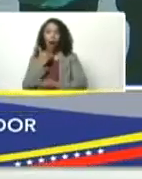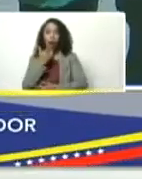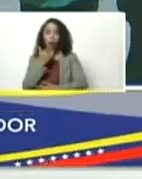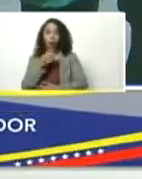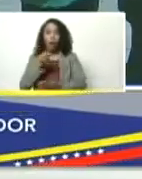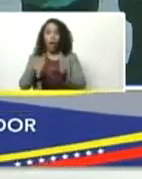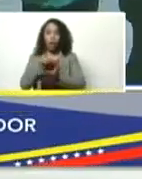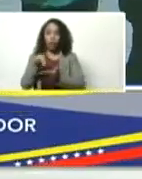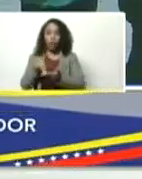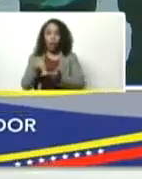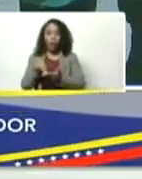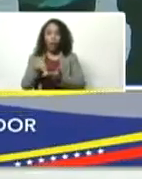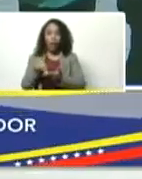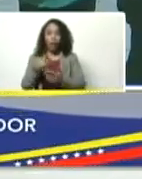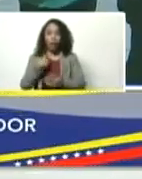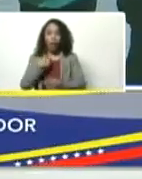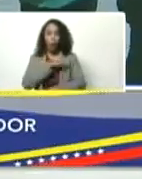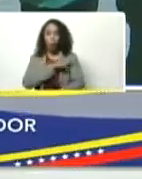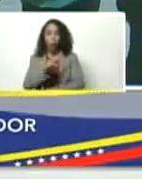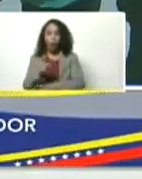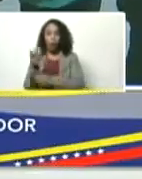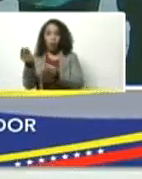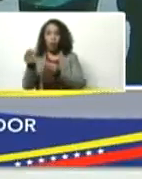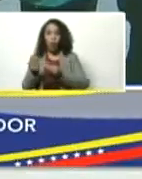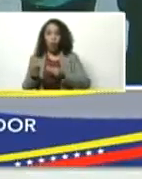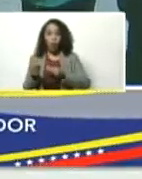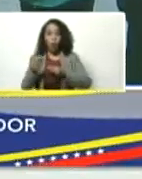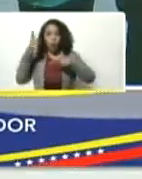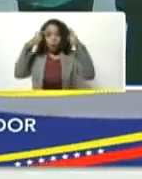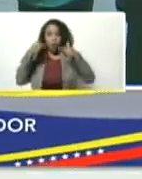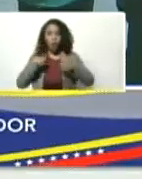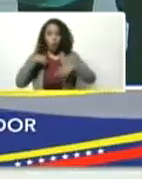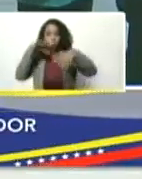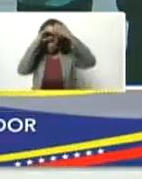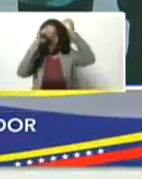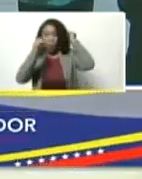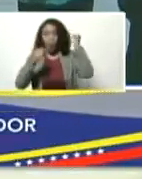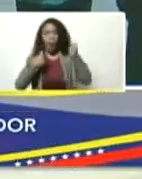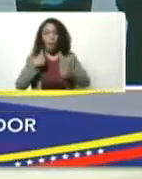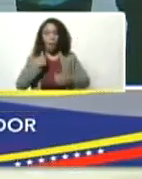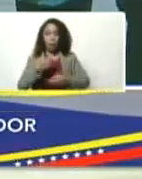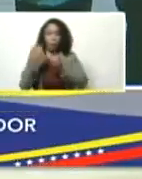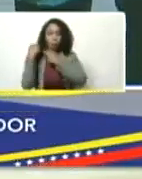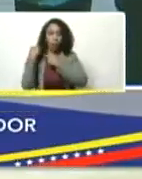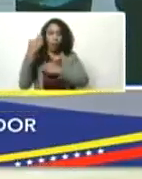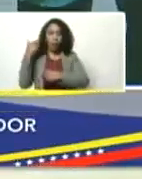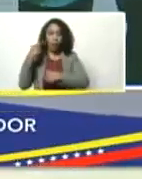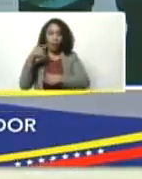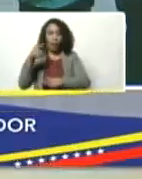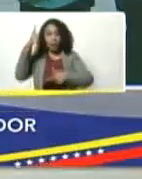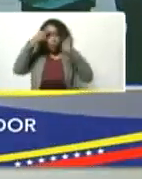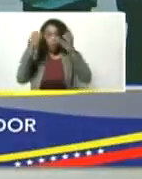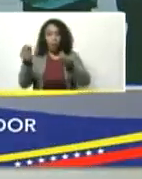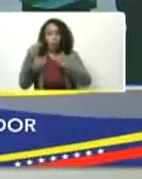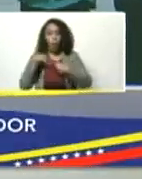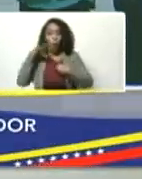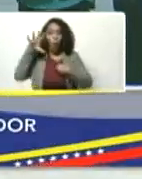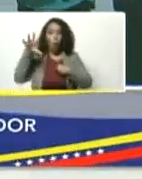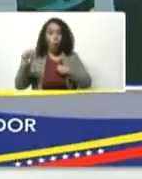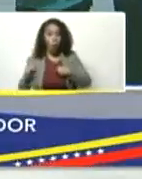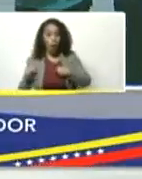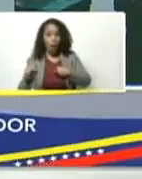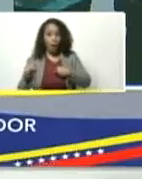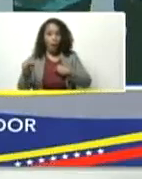nacional, que fue la orden que nos dio Chávez. Yo como canciller me tocaba, Chávez me dio la orden, cómprale a los